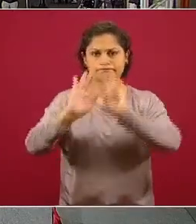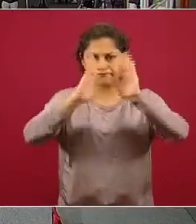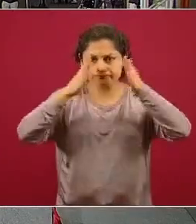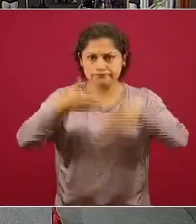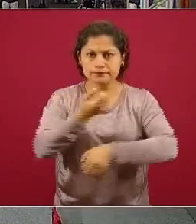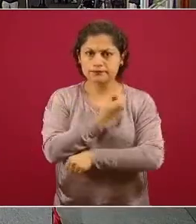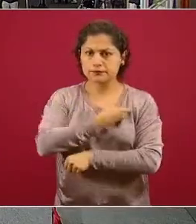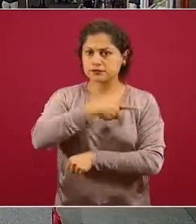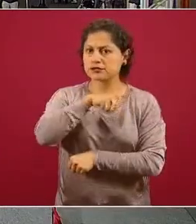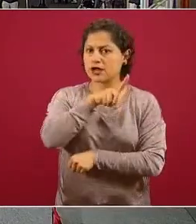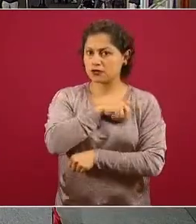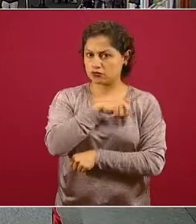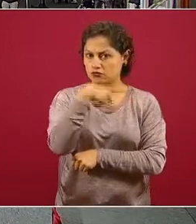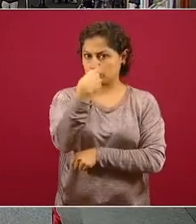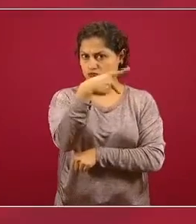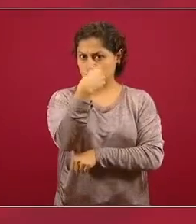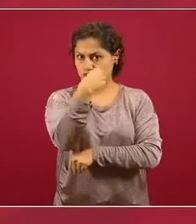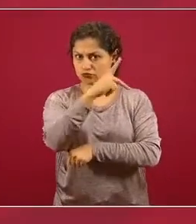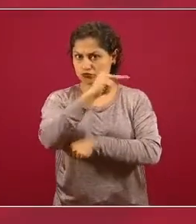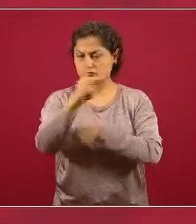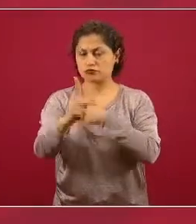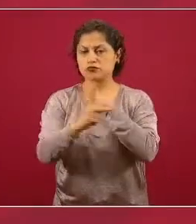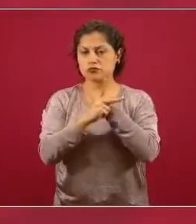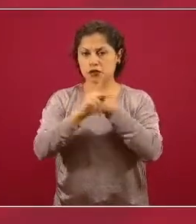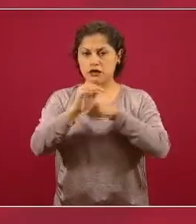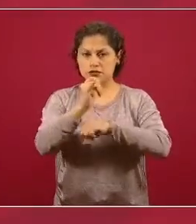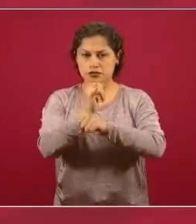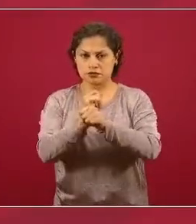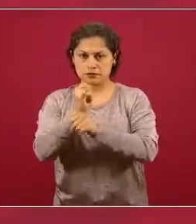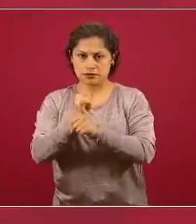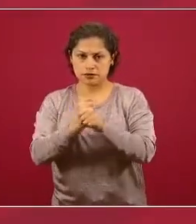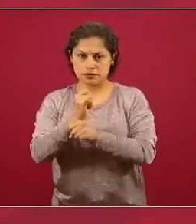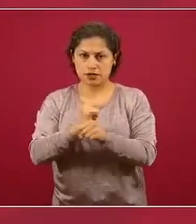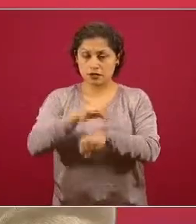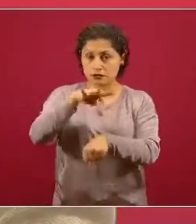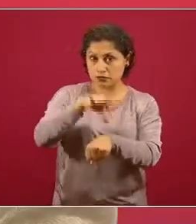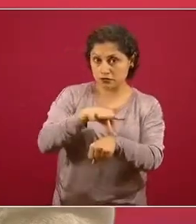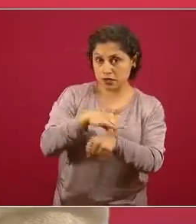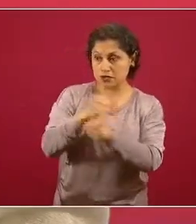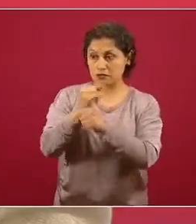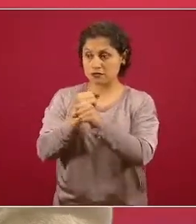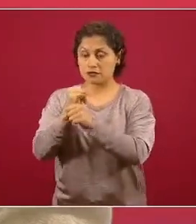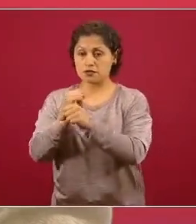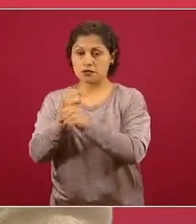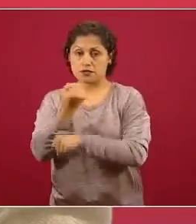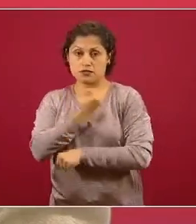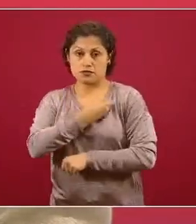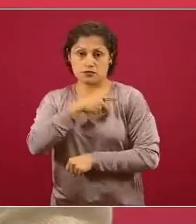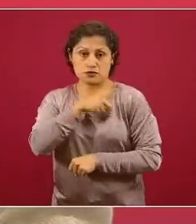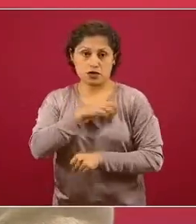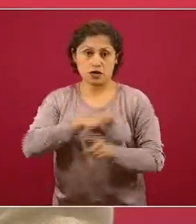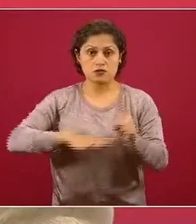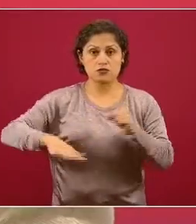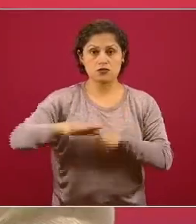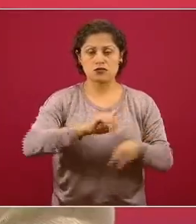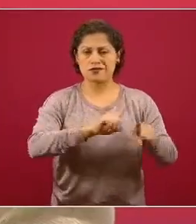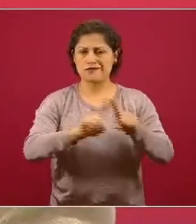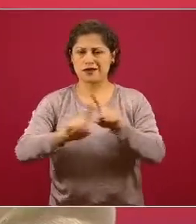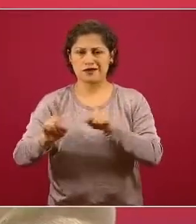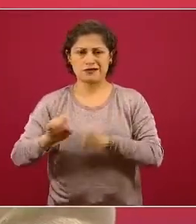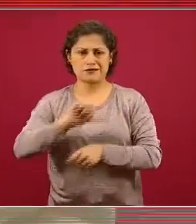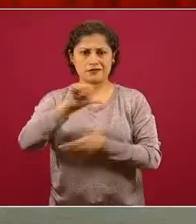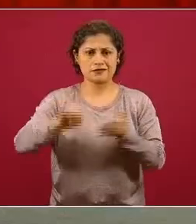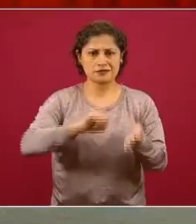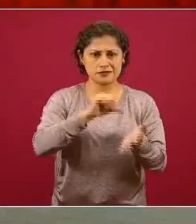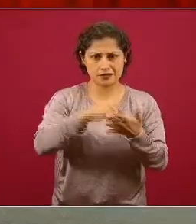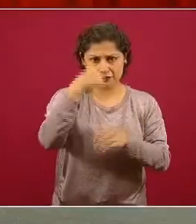nacionales, tanto en el campo de la investigación médica como en el campo de la salud pública, los centros de control de enfermedades, para